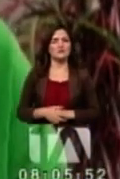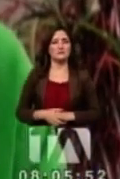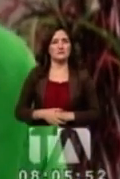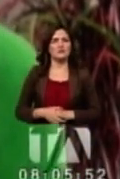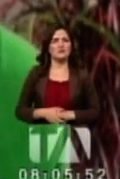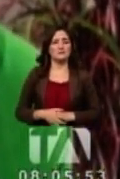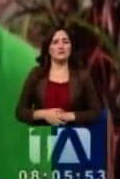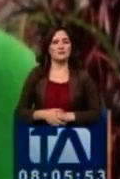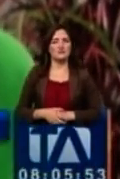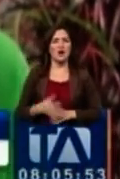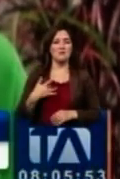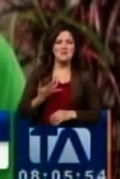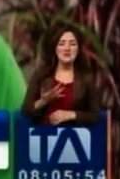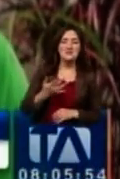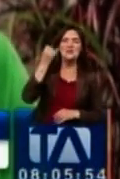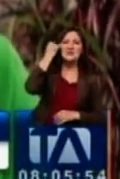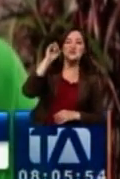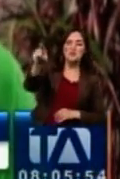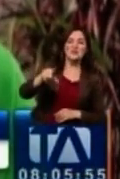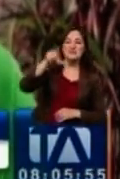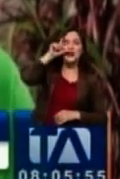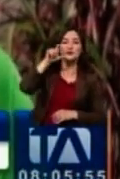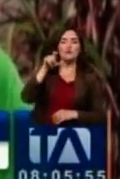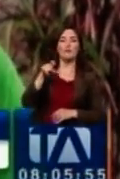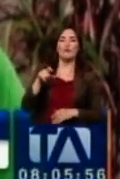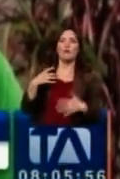a mí lo que me da la sensación es que el candidato Lasso tiene pavor,